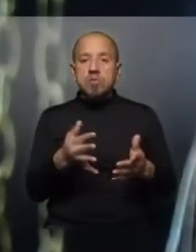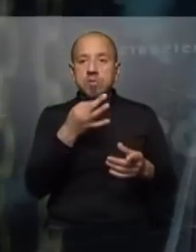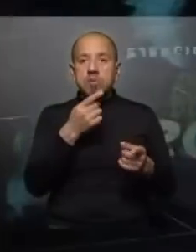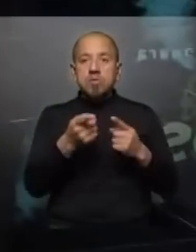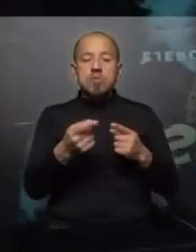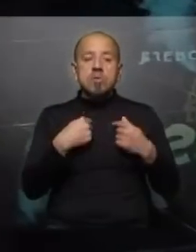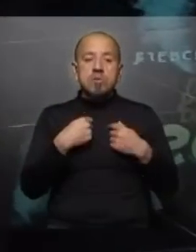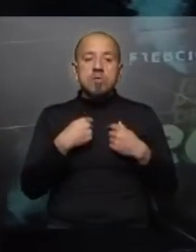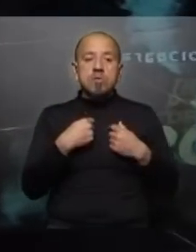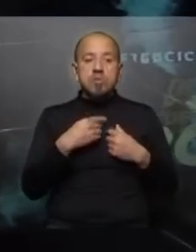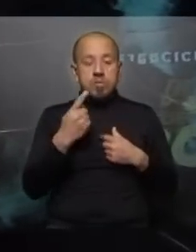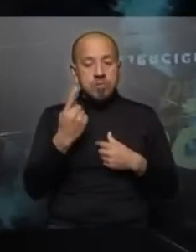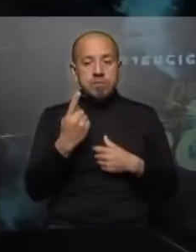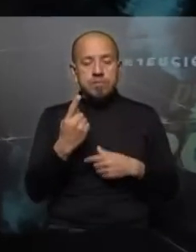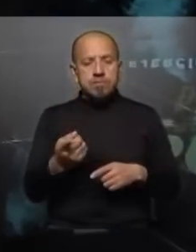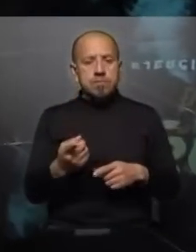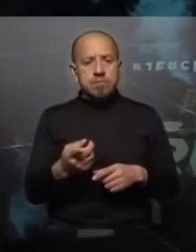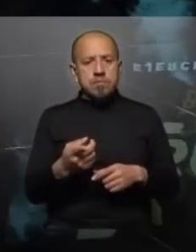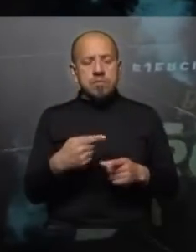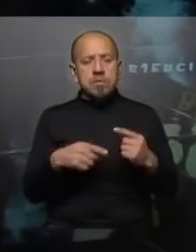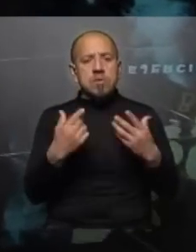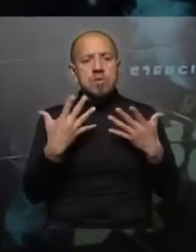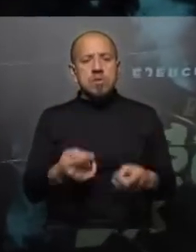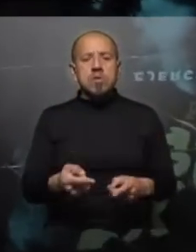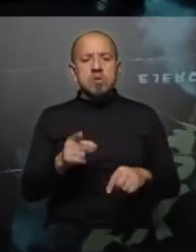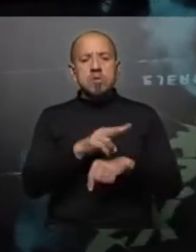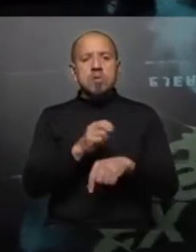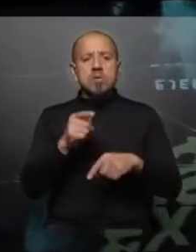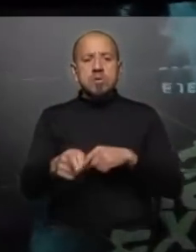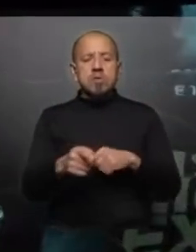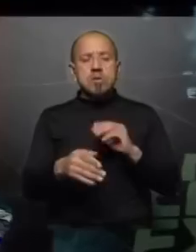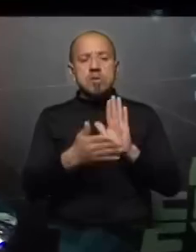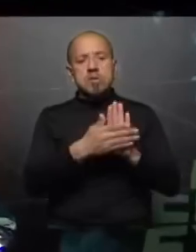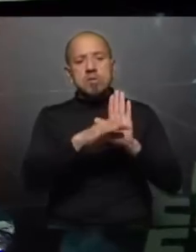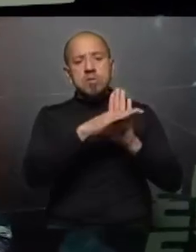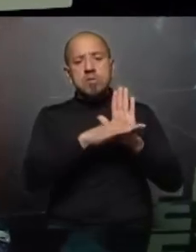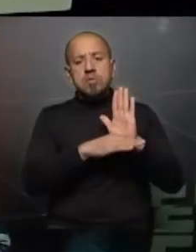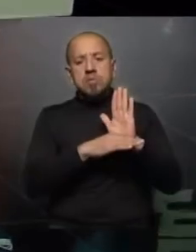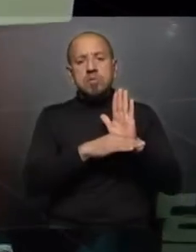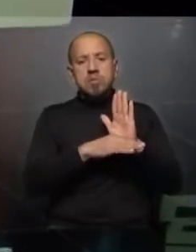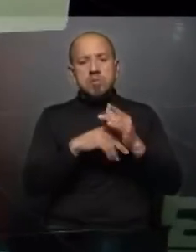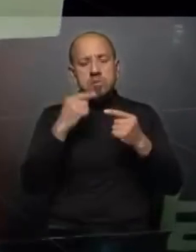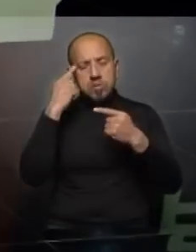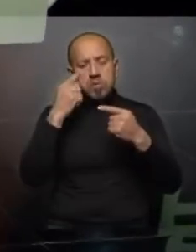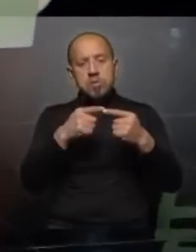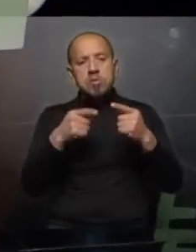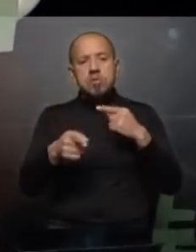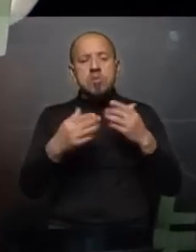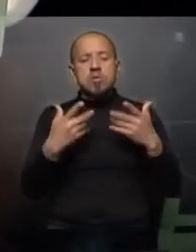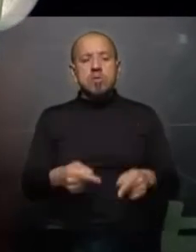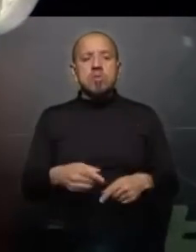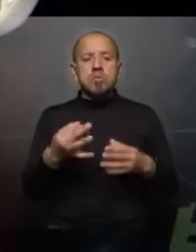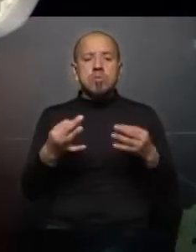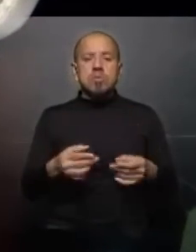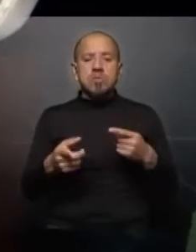yo quiero primero candidatear después decir yo quiero ser fiscal general Este es mi programa estos son los objetivos y metas que quiero cumplir